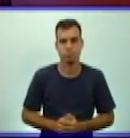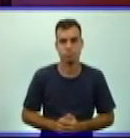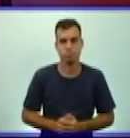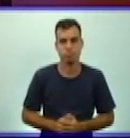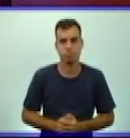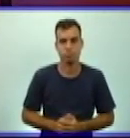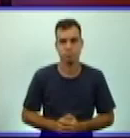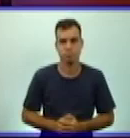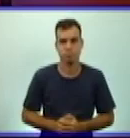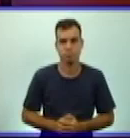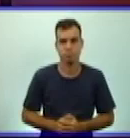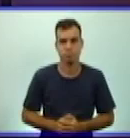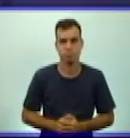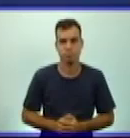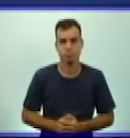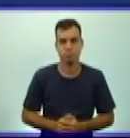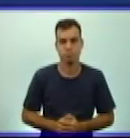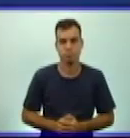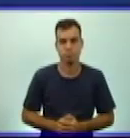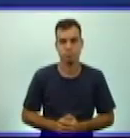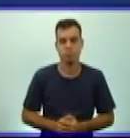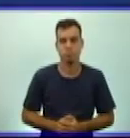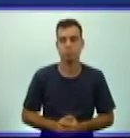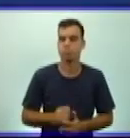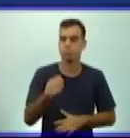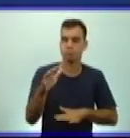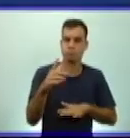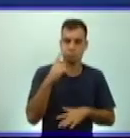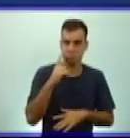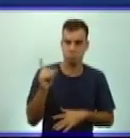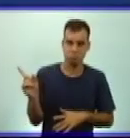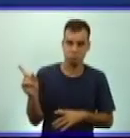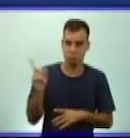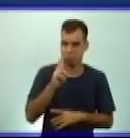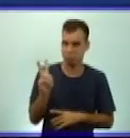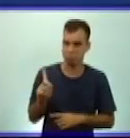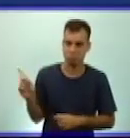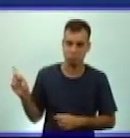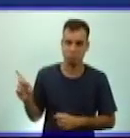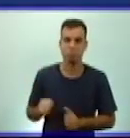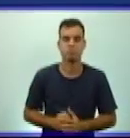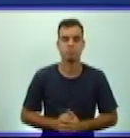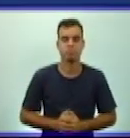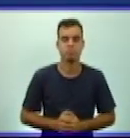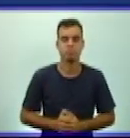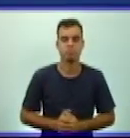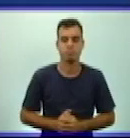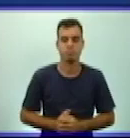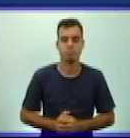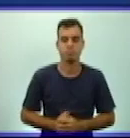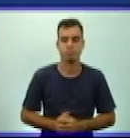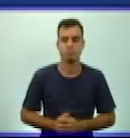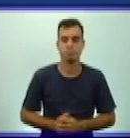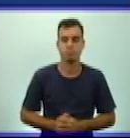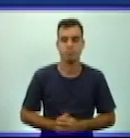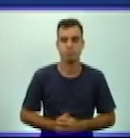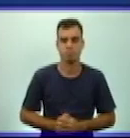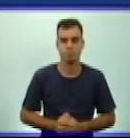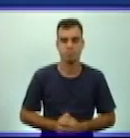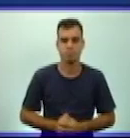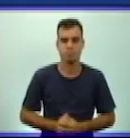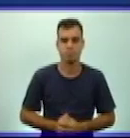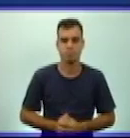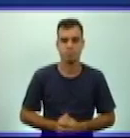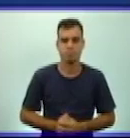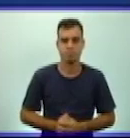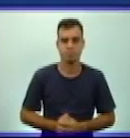tema de la unidad, que es el movimiento de los cuerpos que rotan y ley de conservación de la cantidad de movimiento angular,